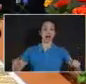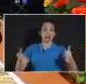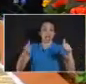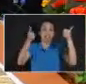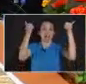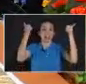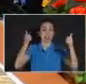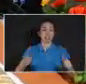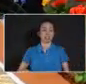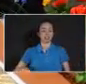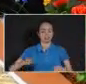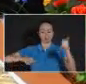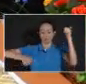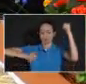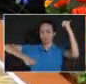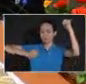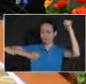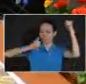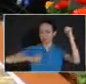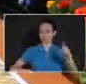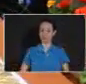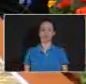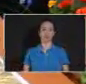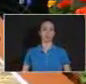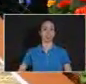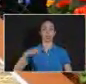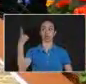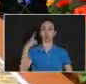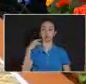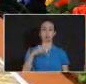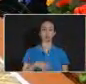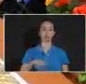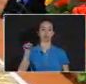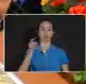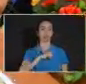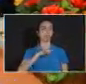todos los hermanos ahí, y los que se quedan así